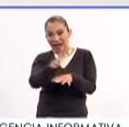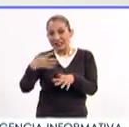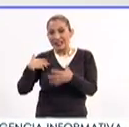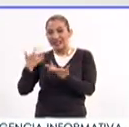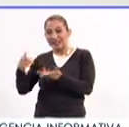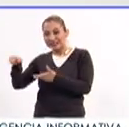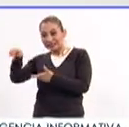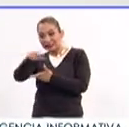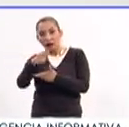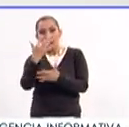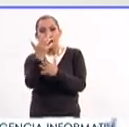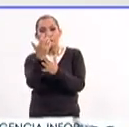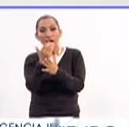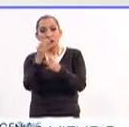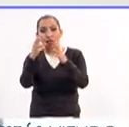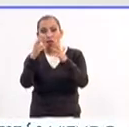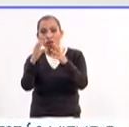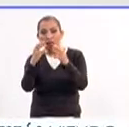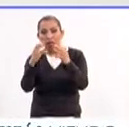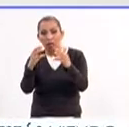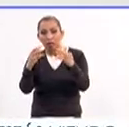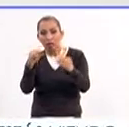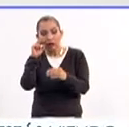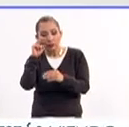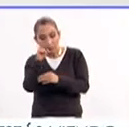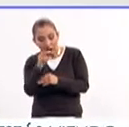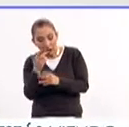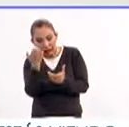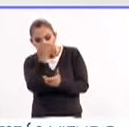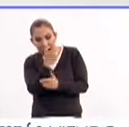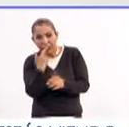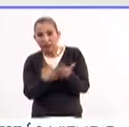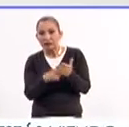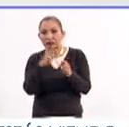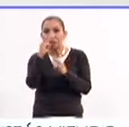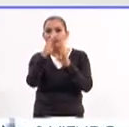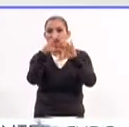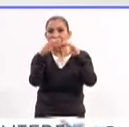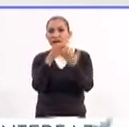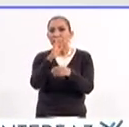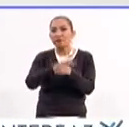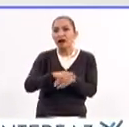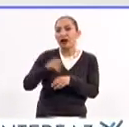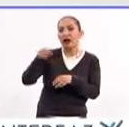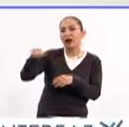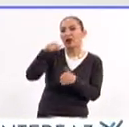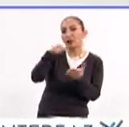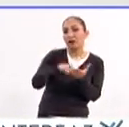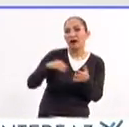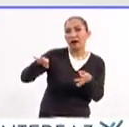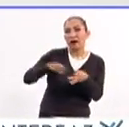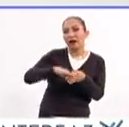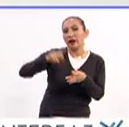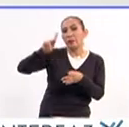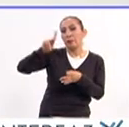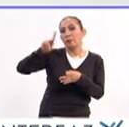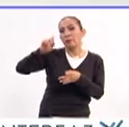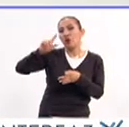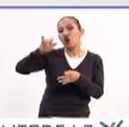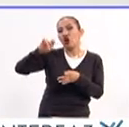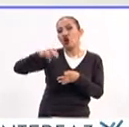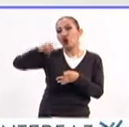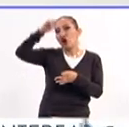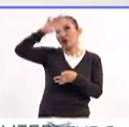océanos, empieza a disminuir. Y eso ya se está empezando a ver en todo el planeta, sobre todo en la zona del Polo Norte, del